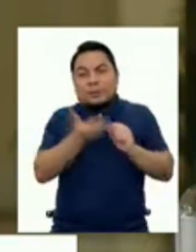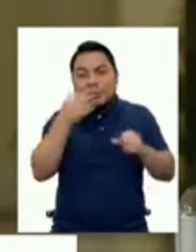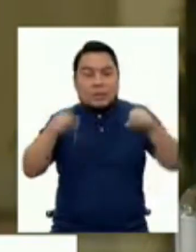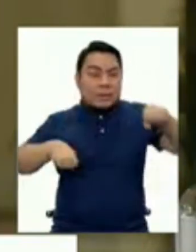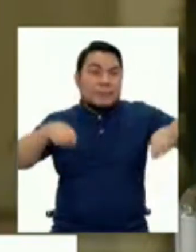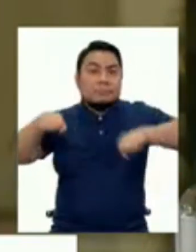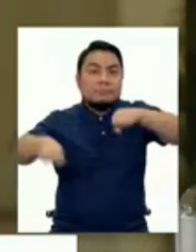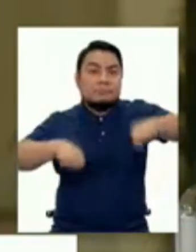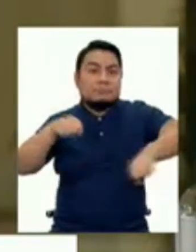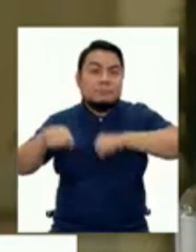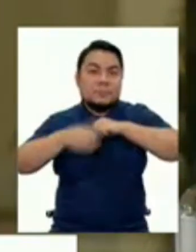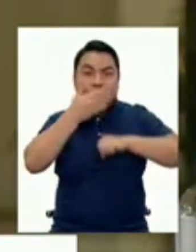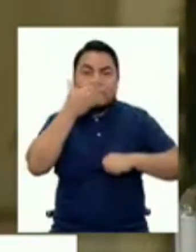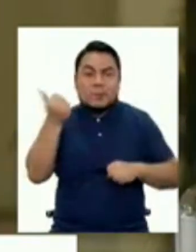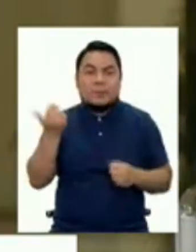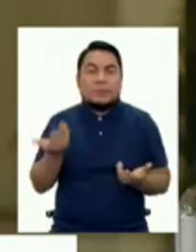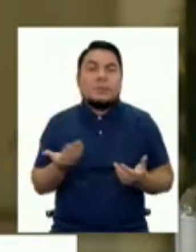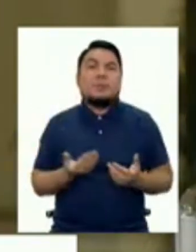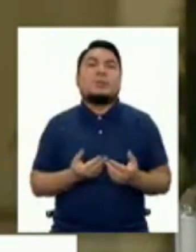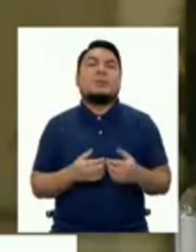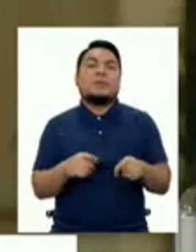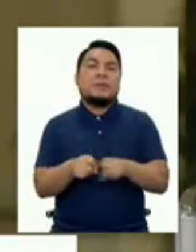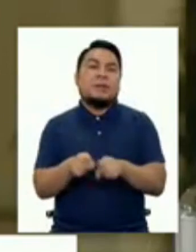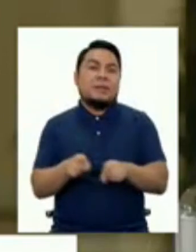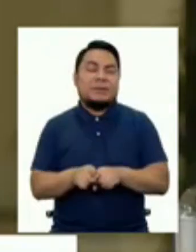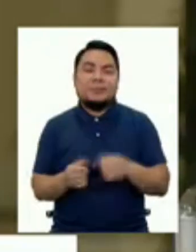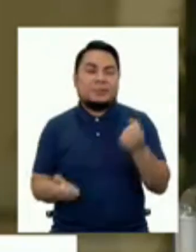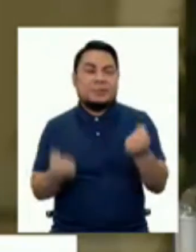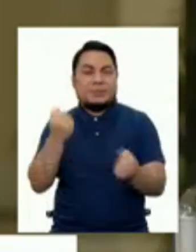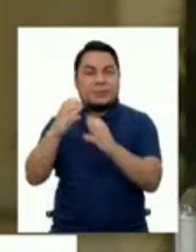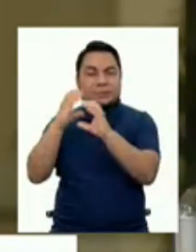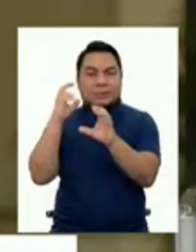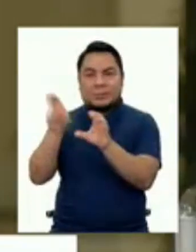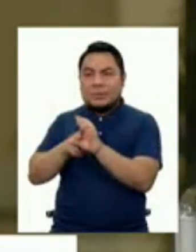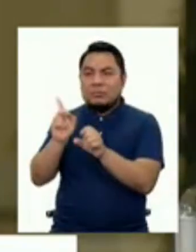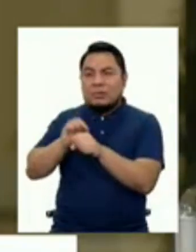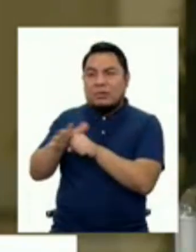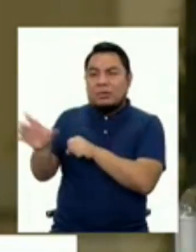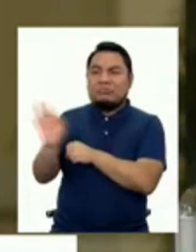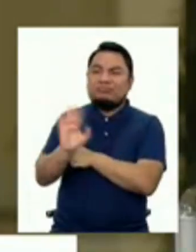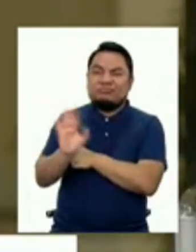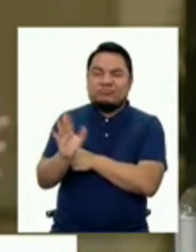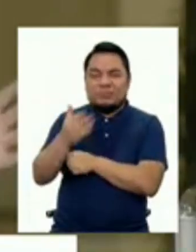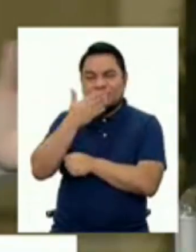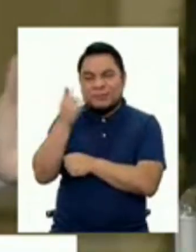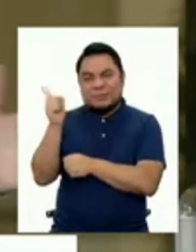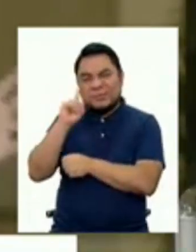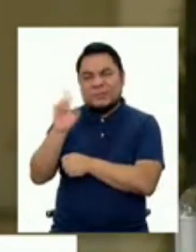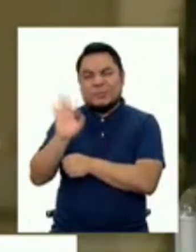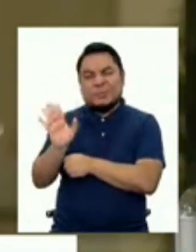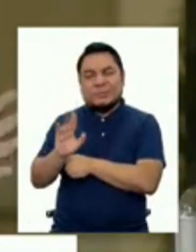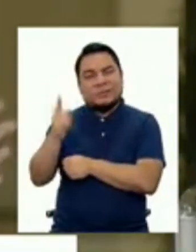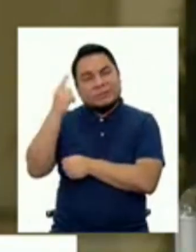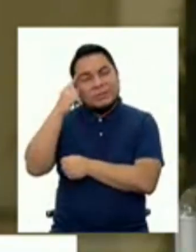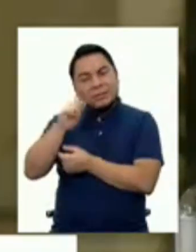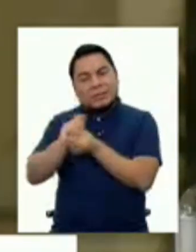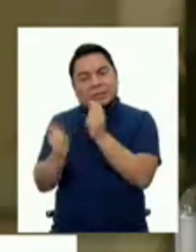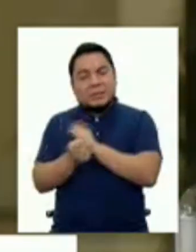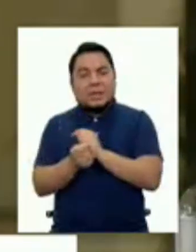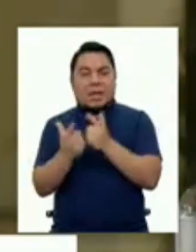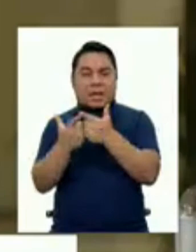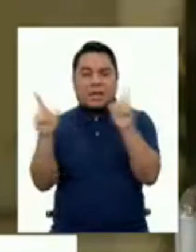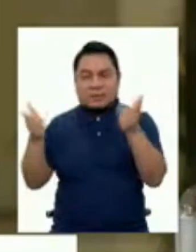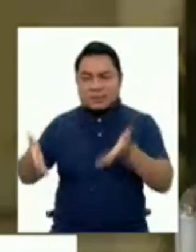la bicicleta o cualquier medio de transporte que no contamine, y podemos dejar incluso